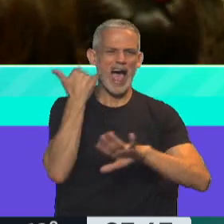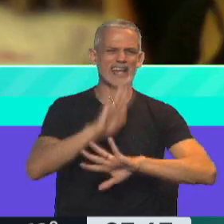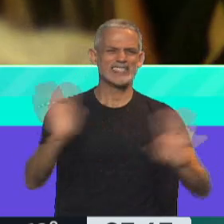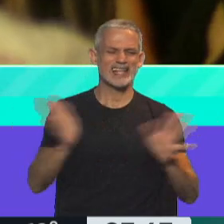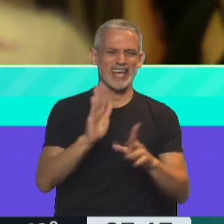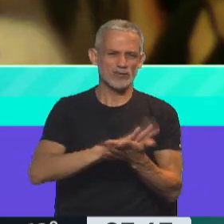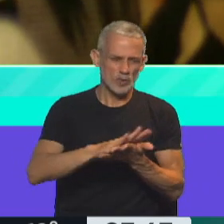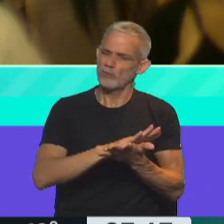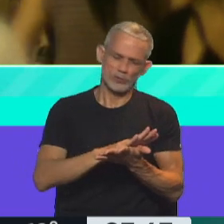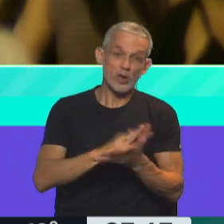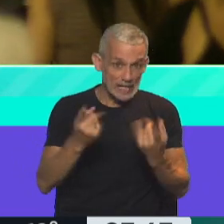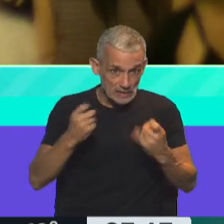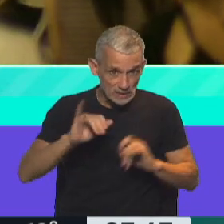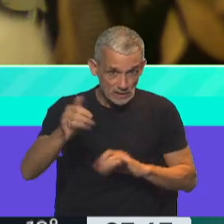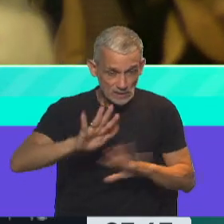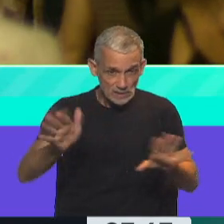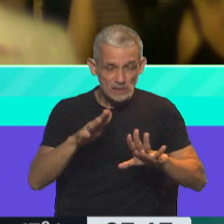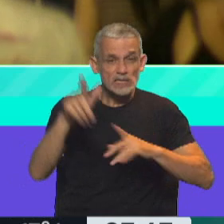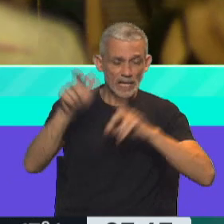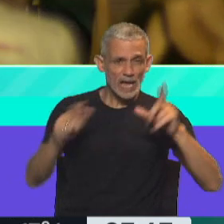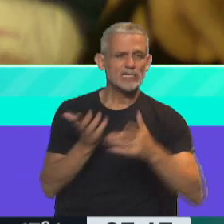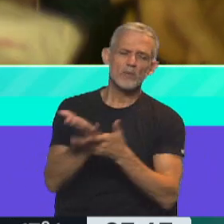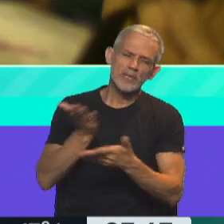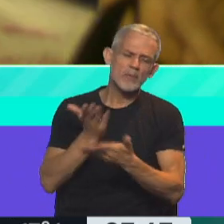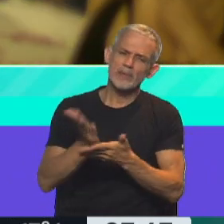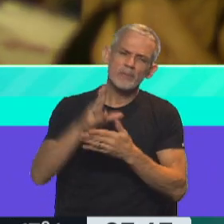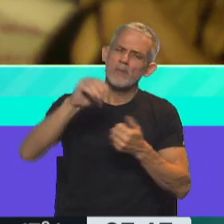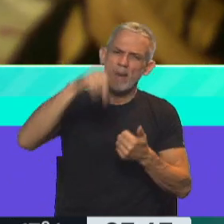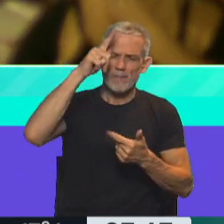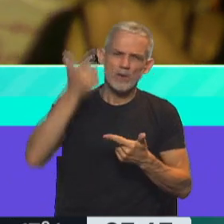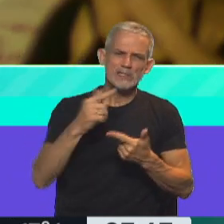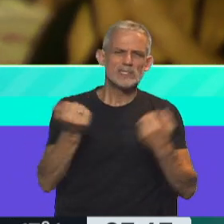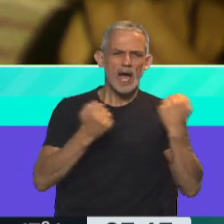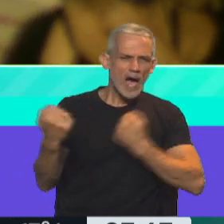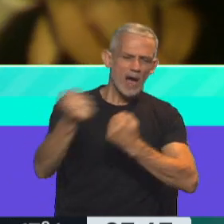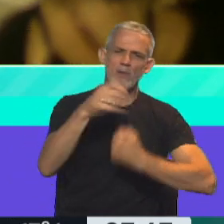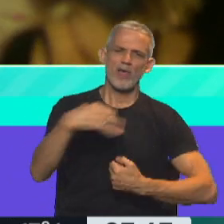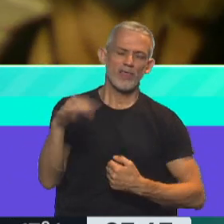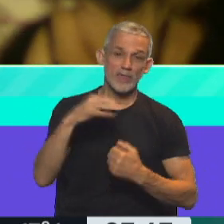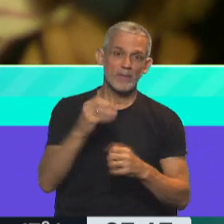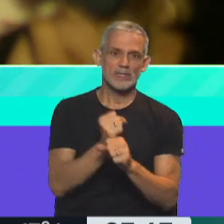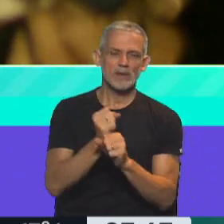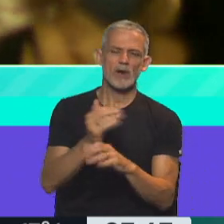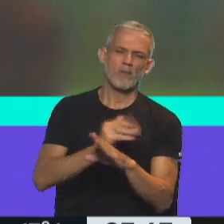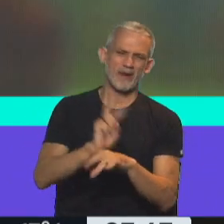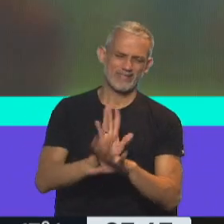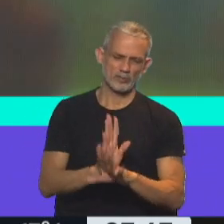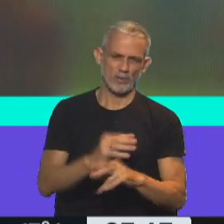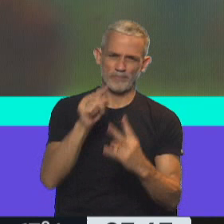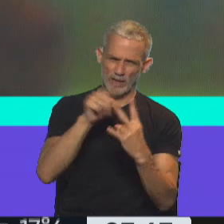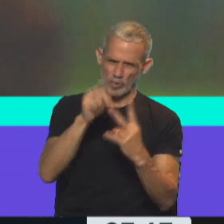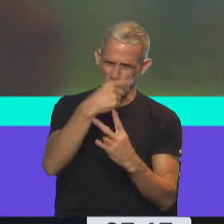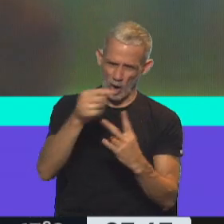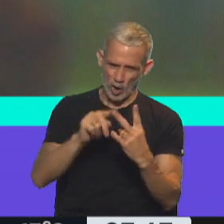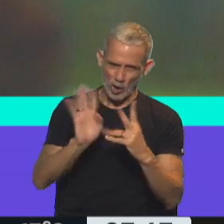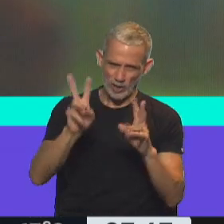aunque es necesario, y es cierto que la gente viene reclamando precisamente que haya patrullajes y que haya tareas preventivas. 2 cosas con esto. Bueno, Berni